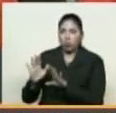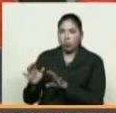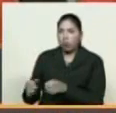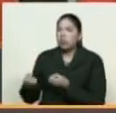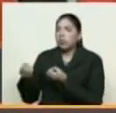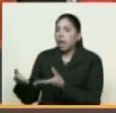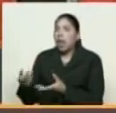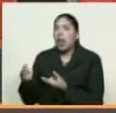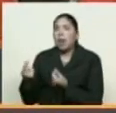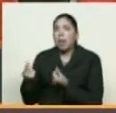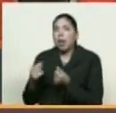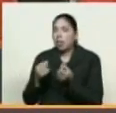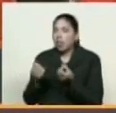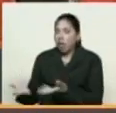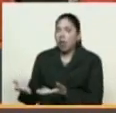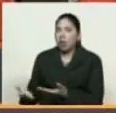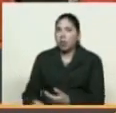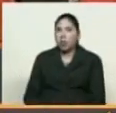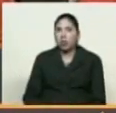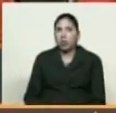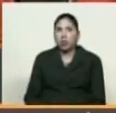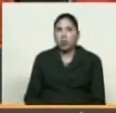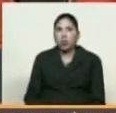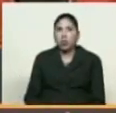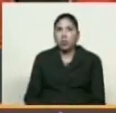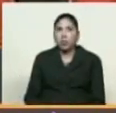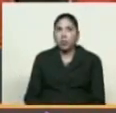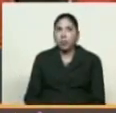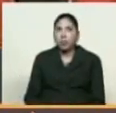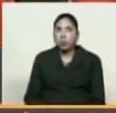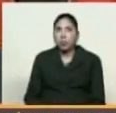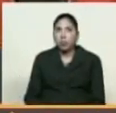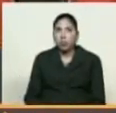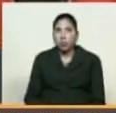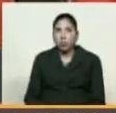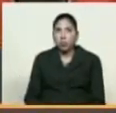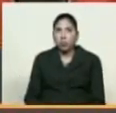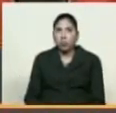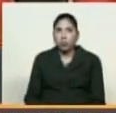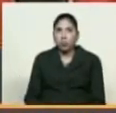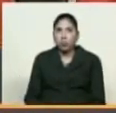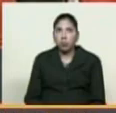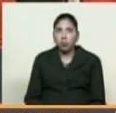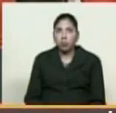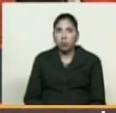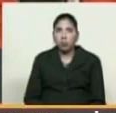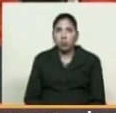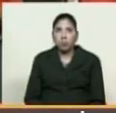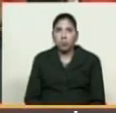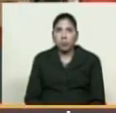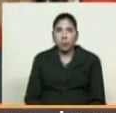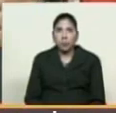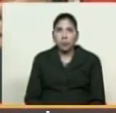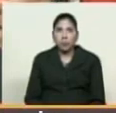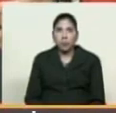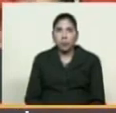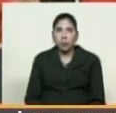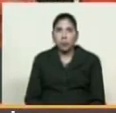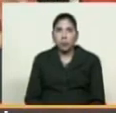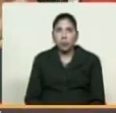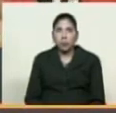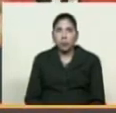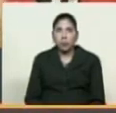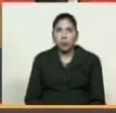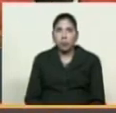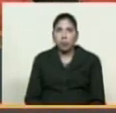ahorita mucha de esa gente dice que la revolución les va a quitar las casas. Qué cosa más contradictoria. Qué cosa más. Ese llamado es